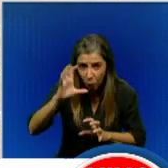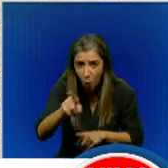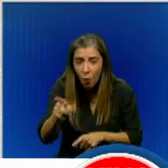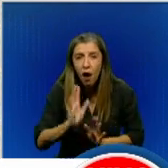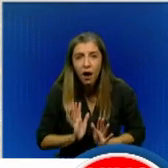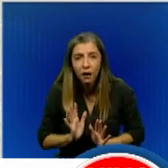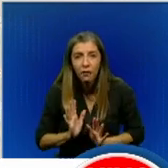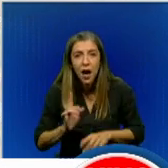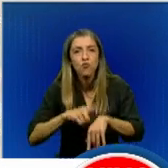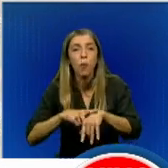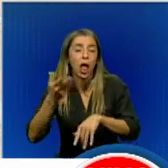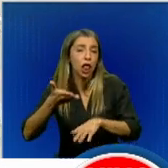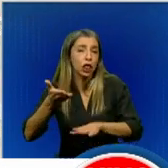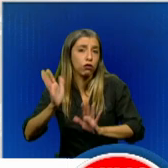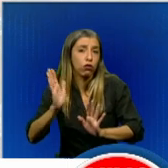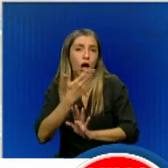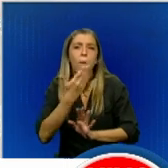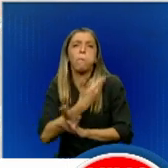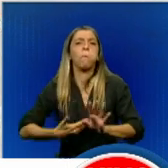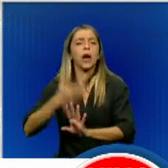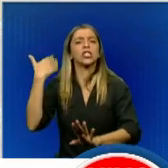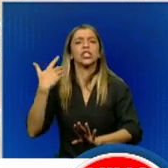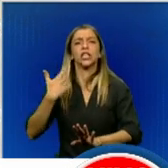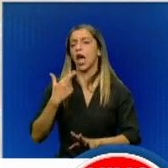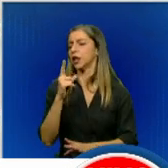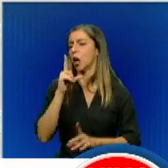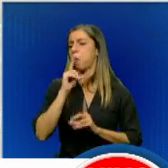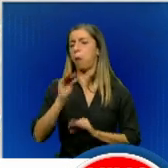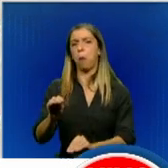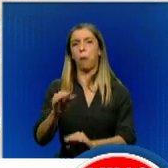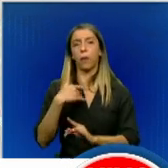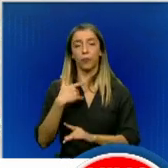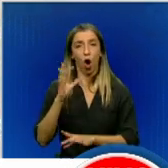rabieta al presidente que dijo nos retó en octubre